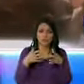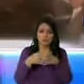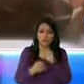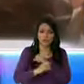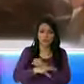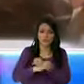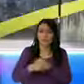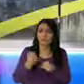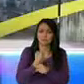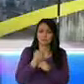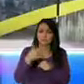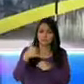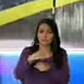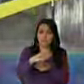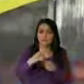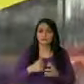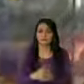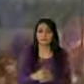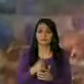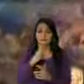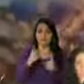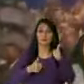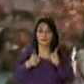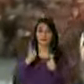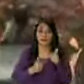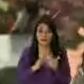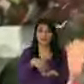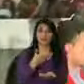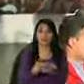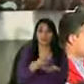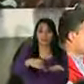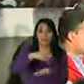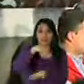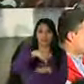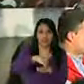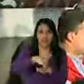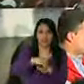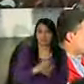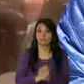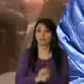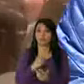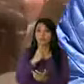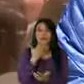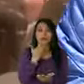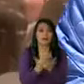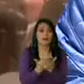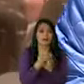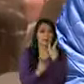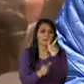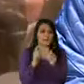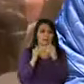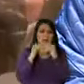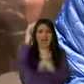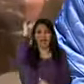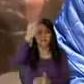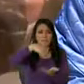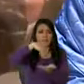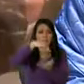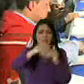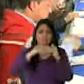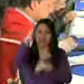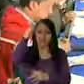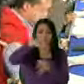dispuestos a trabajar. Se tenía previsto que el candidato viajara a Manabí para, según dijo, agradecer el voto mayoritario en esta